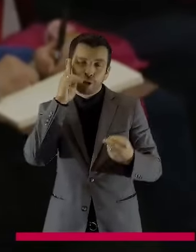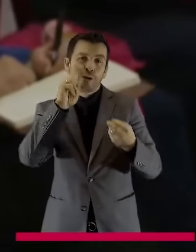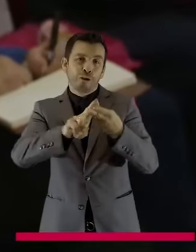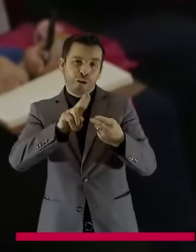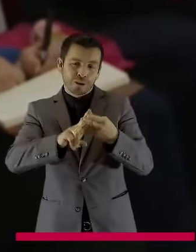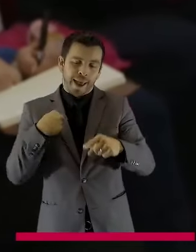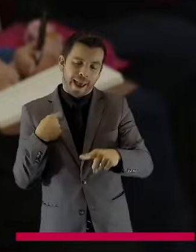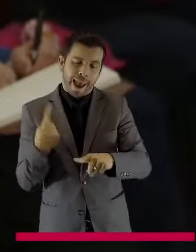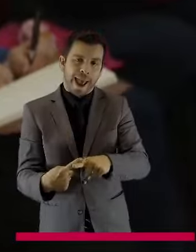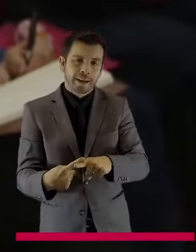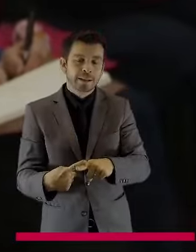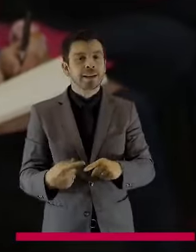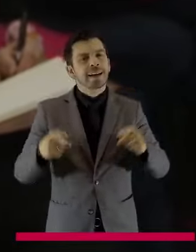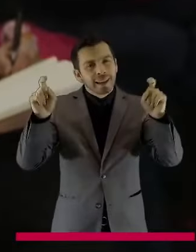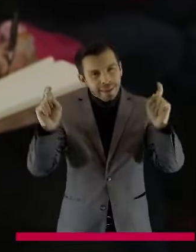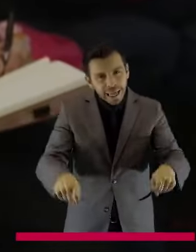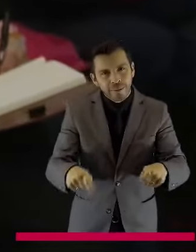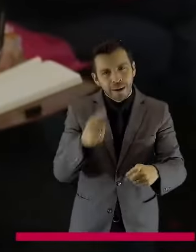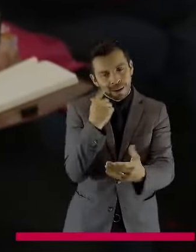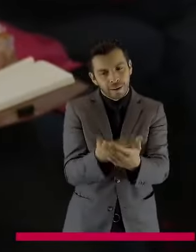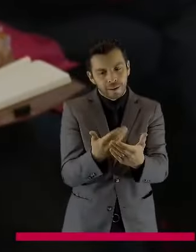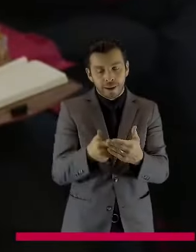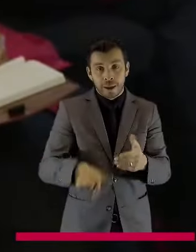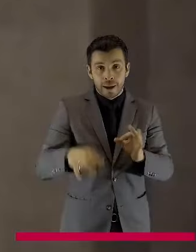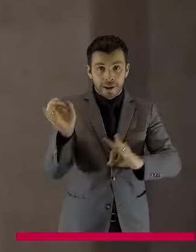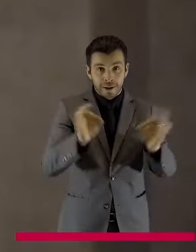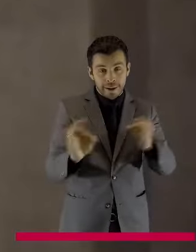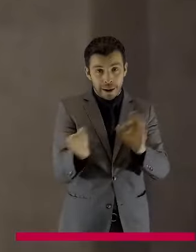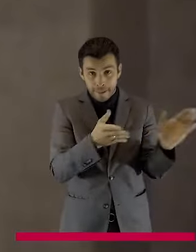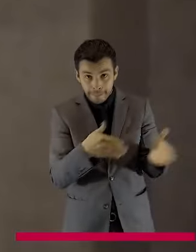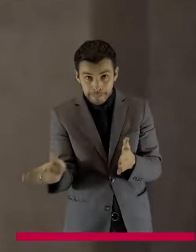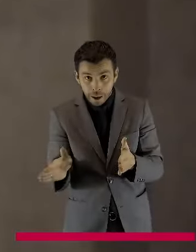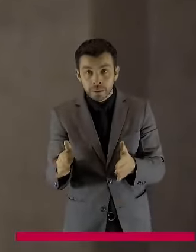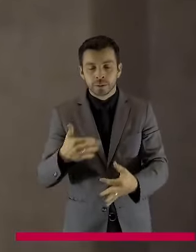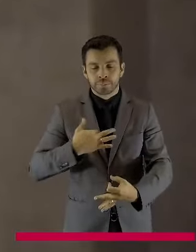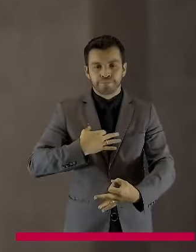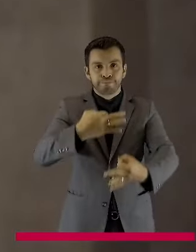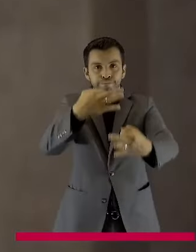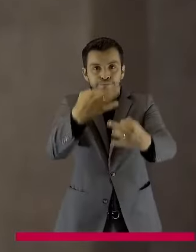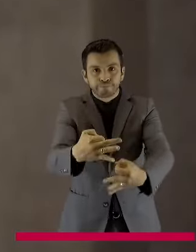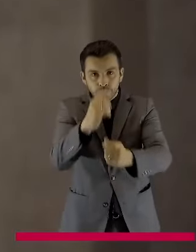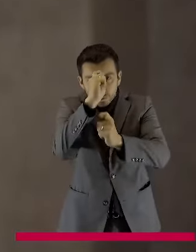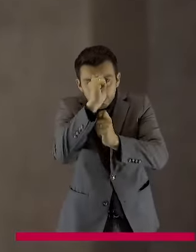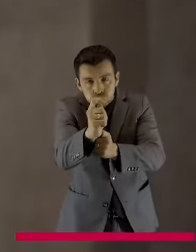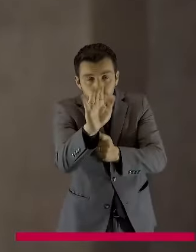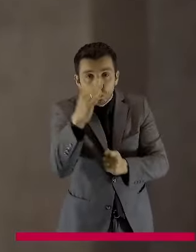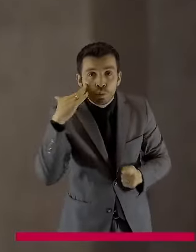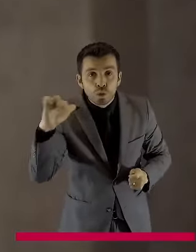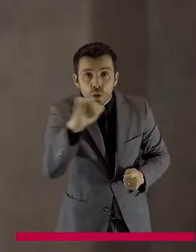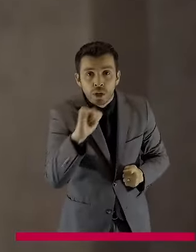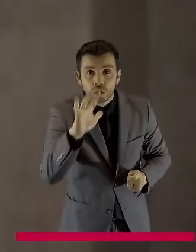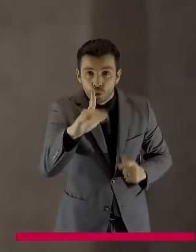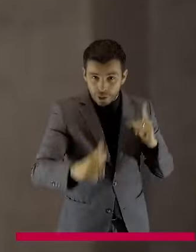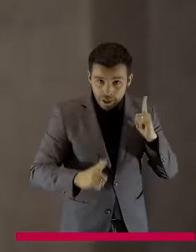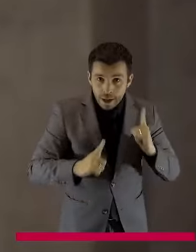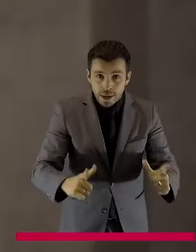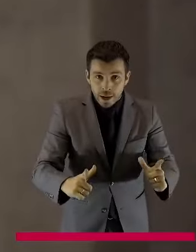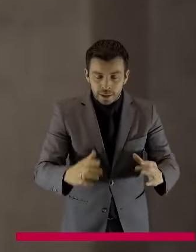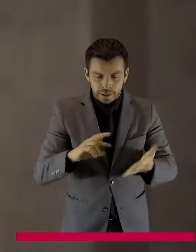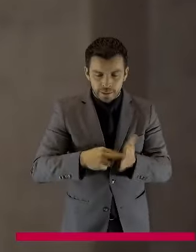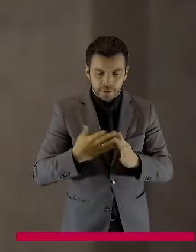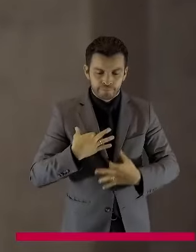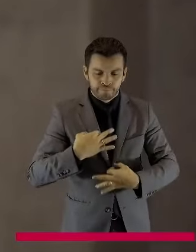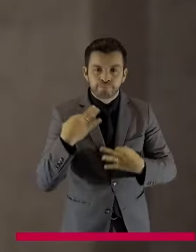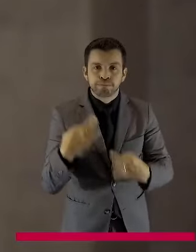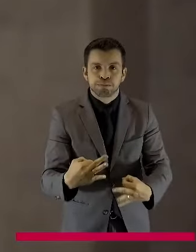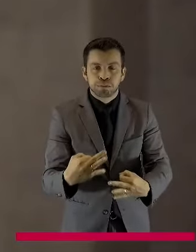Tenemos que garantizar que este plan de verdad dignifica la vida de las mujeres y de verdad contribuye